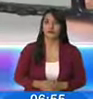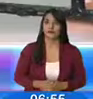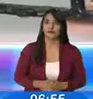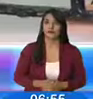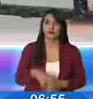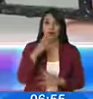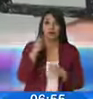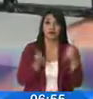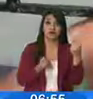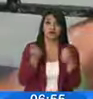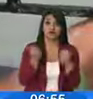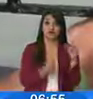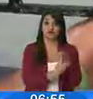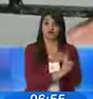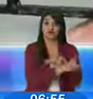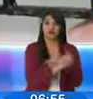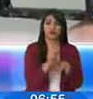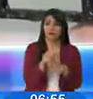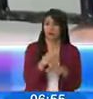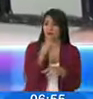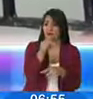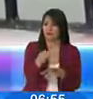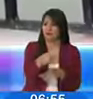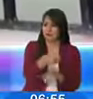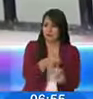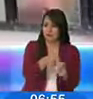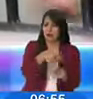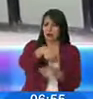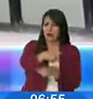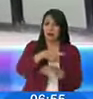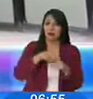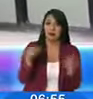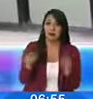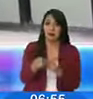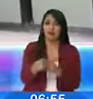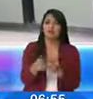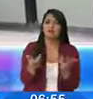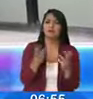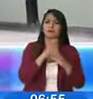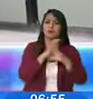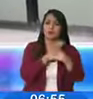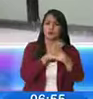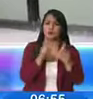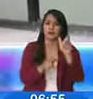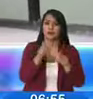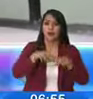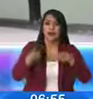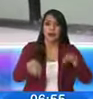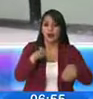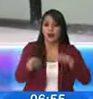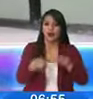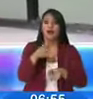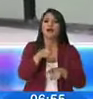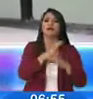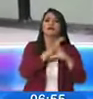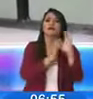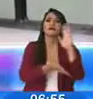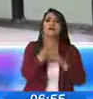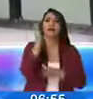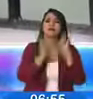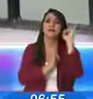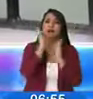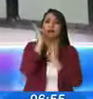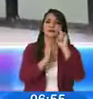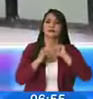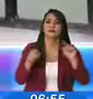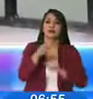lo que se plantó más adelante, pero ahí movería Salina. Todos los pasajeros se bajaron y el burro,